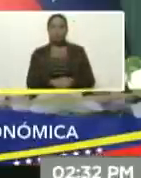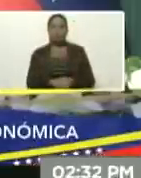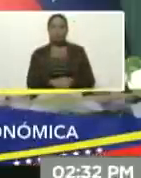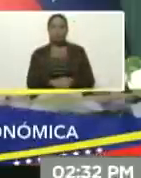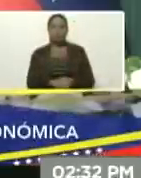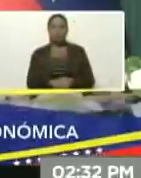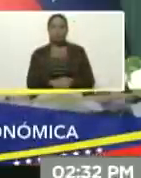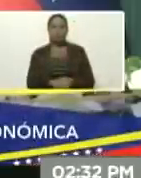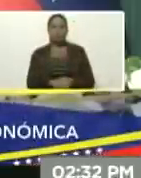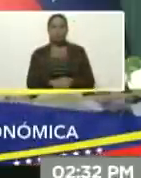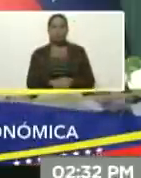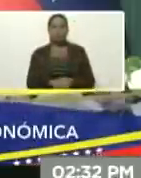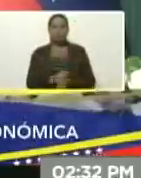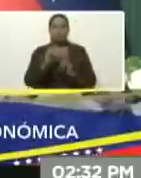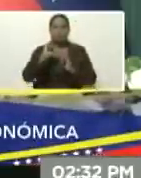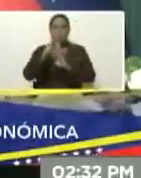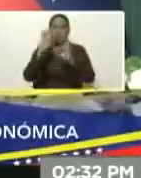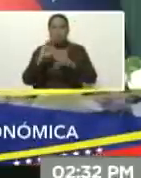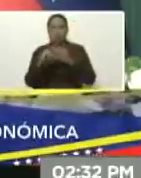Esto nosotros